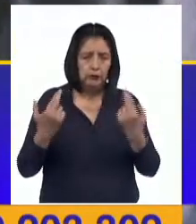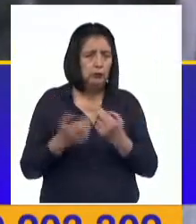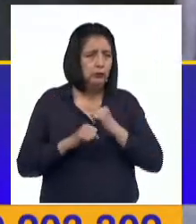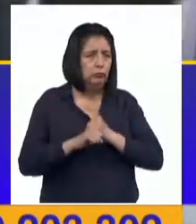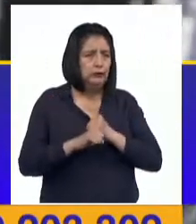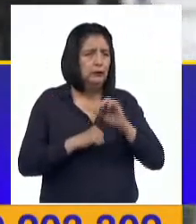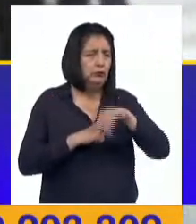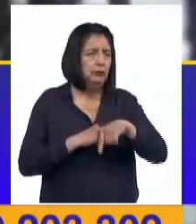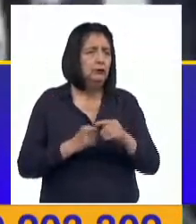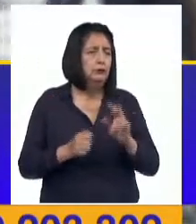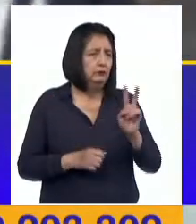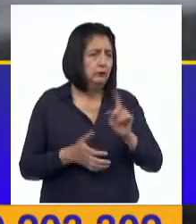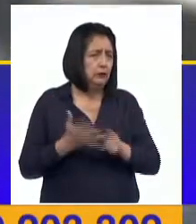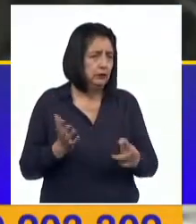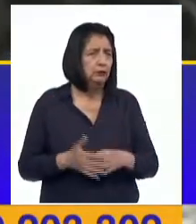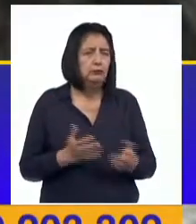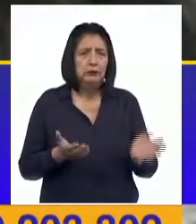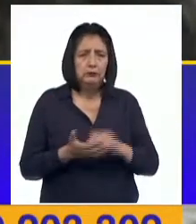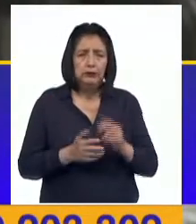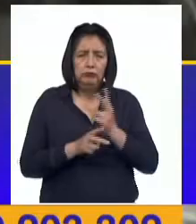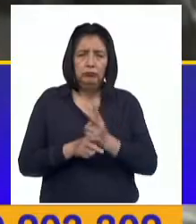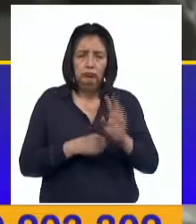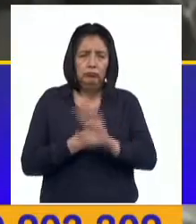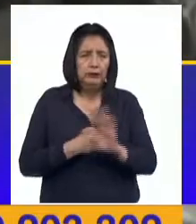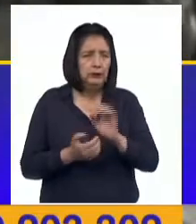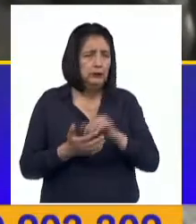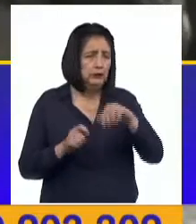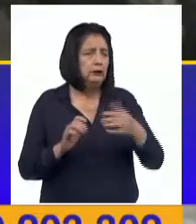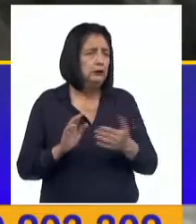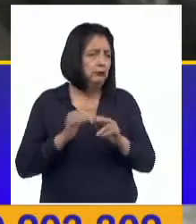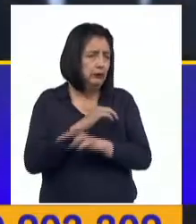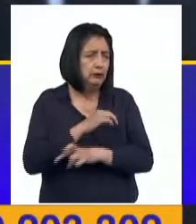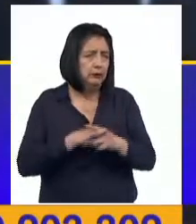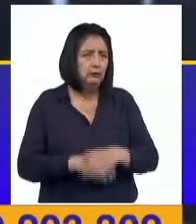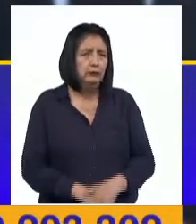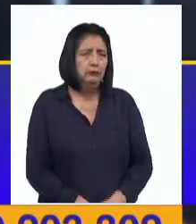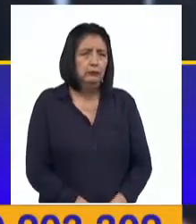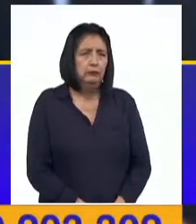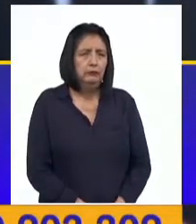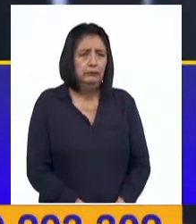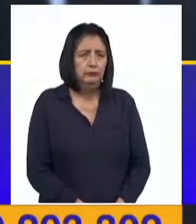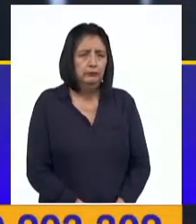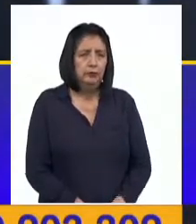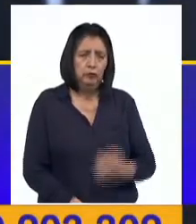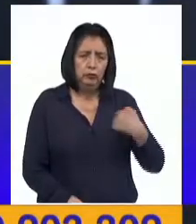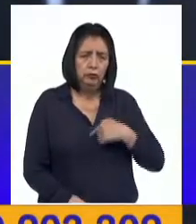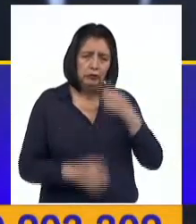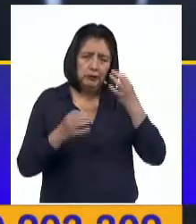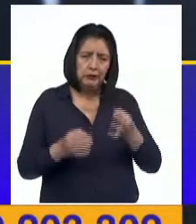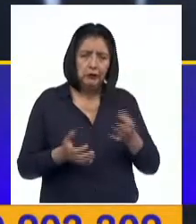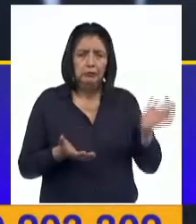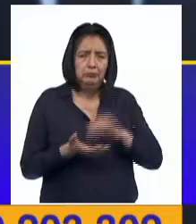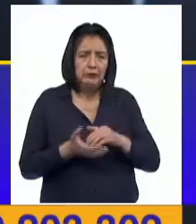para este viernes mientras se refuerza la seguridad en el país y decidimos elevar el